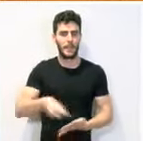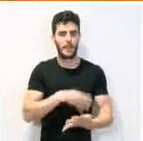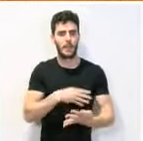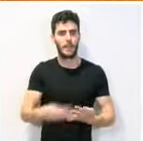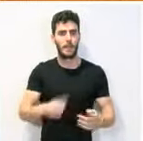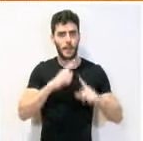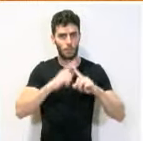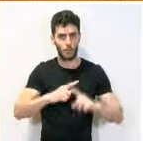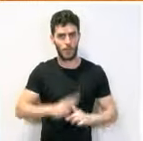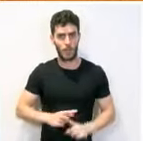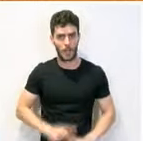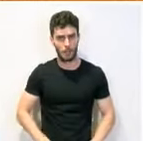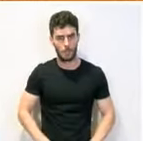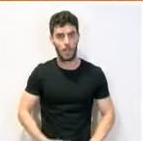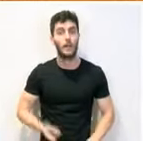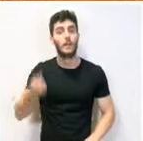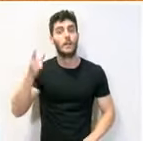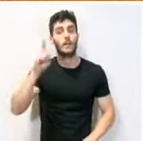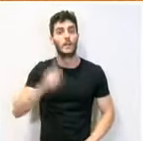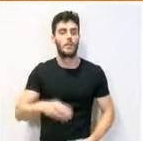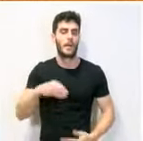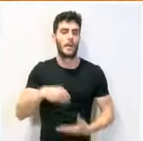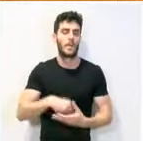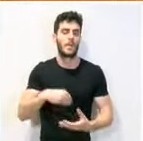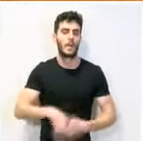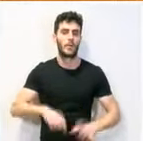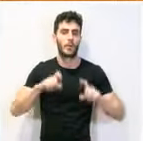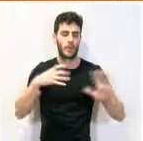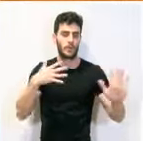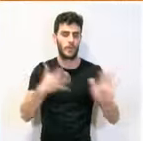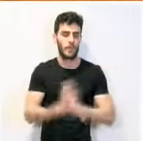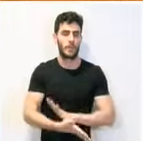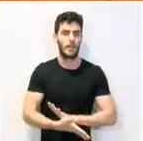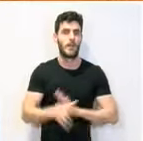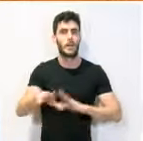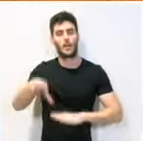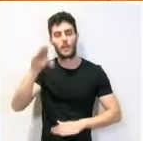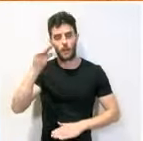que también. La educación forma parte también de conocer, entender,